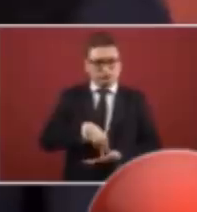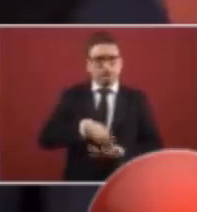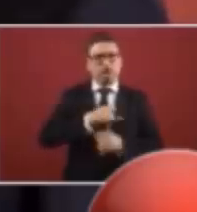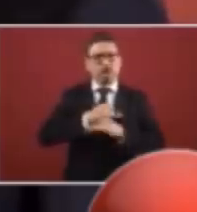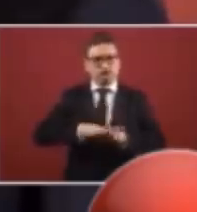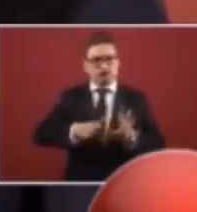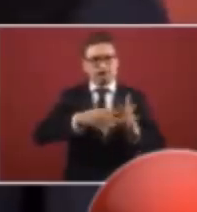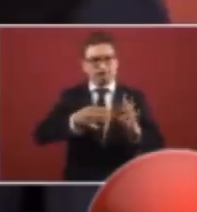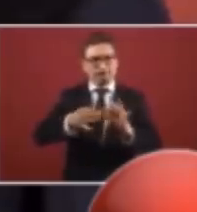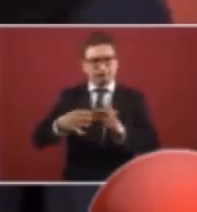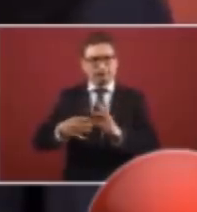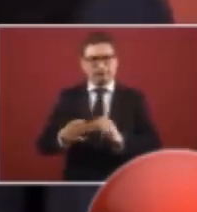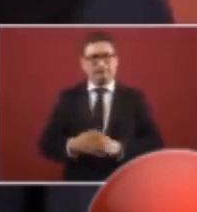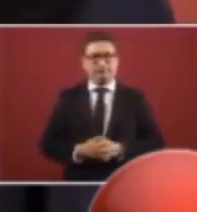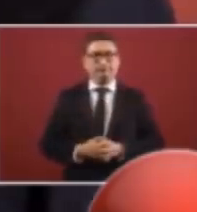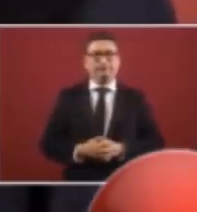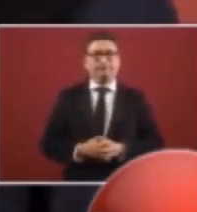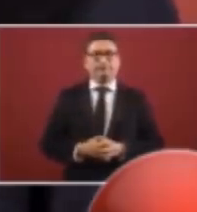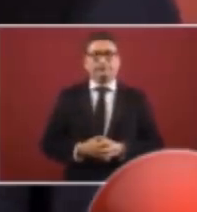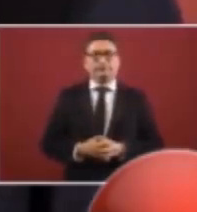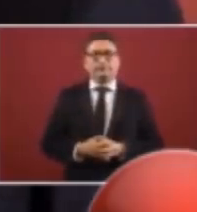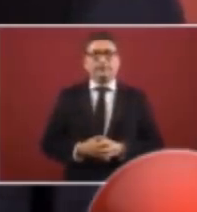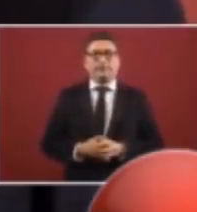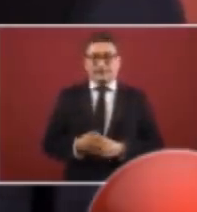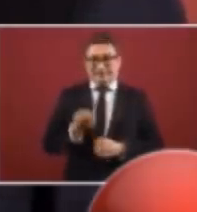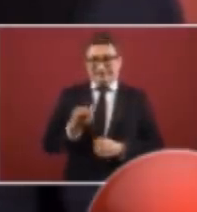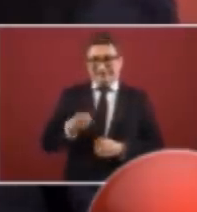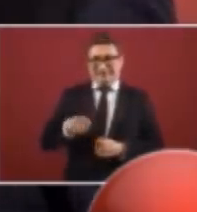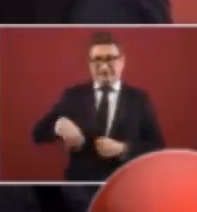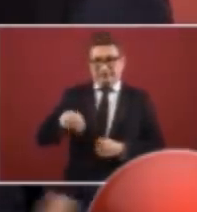informar sobre este tema.